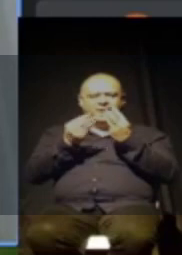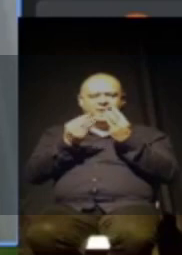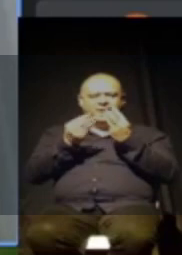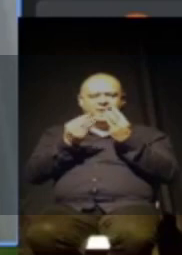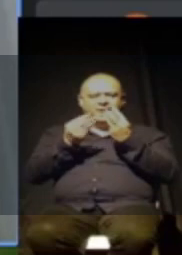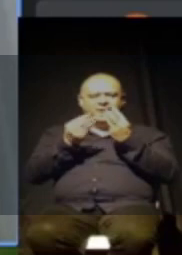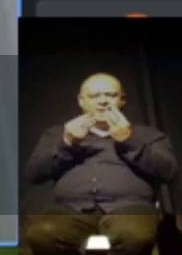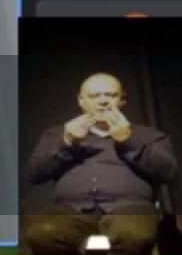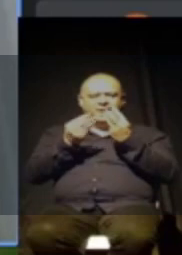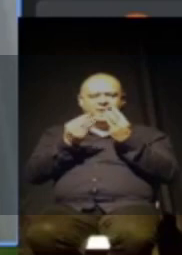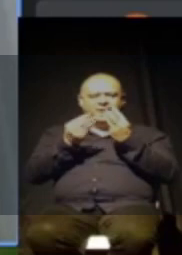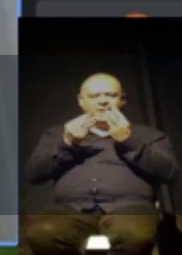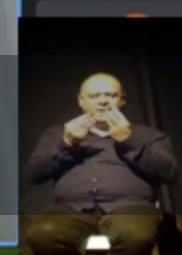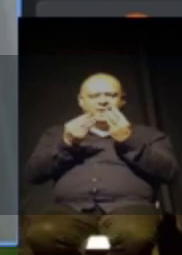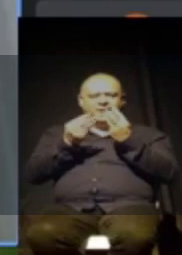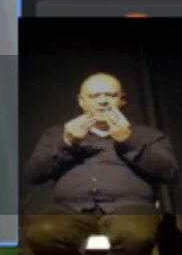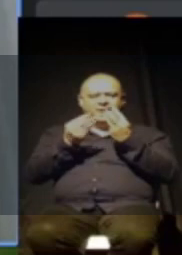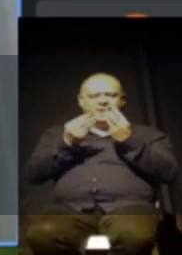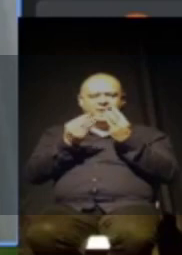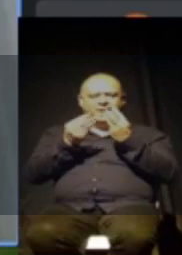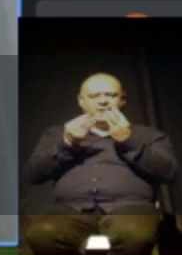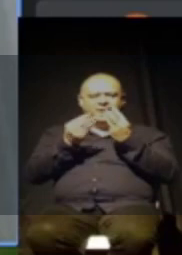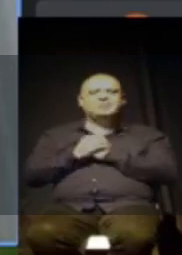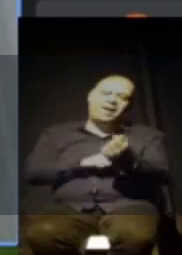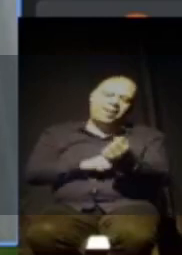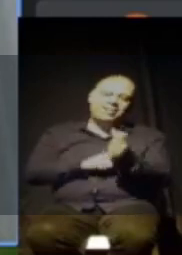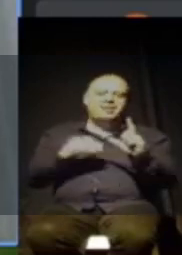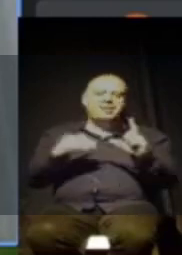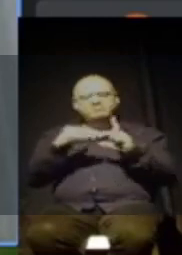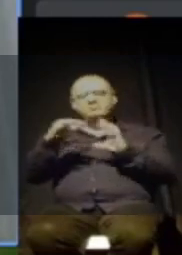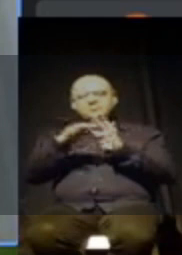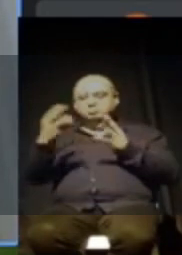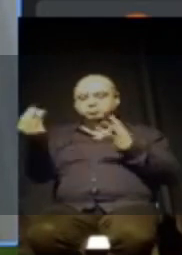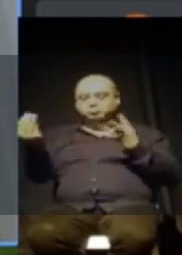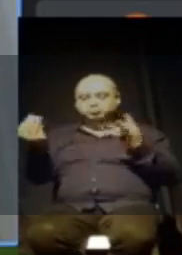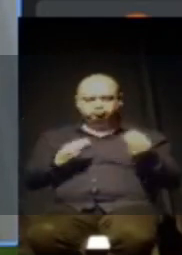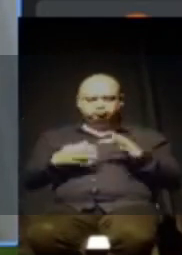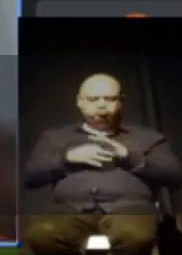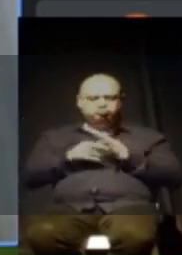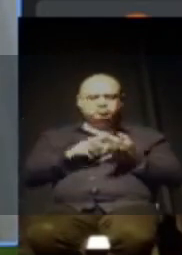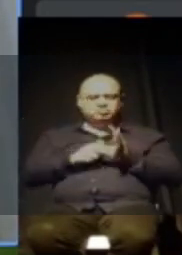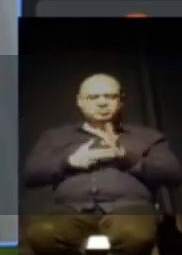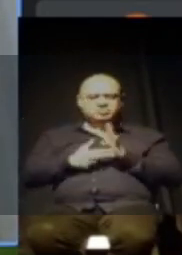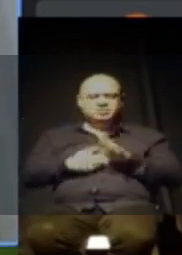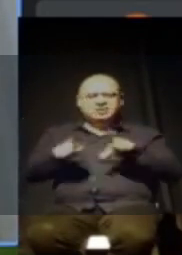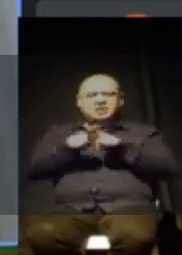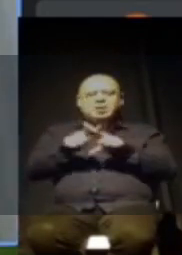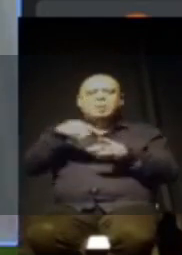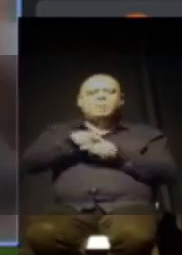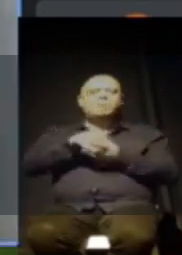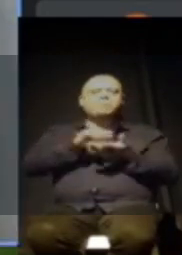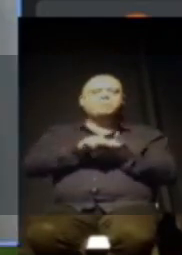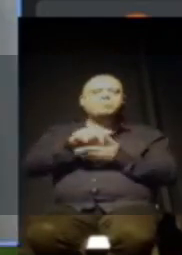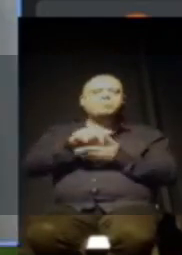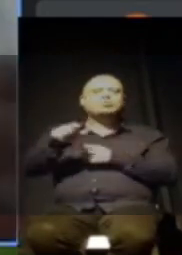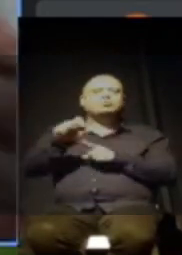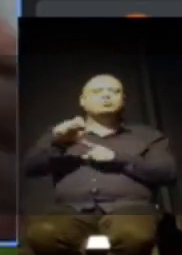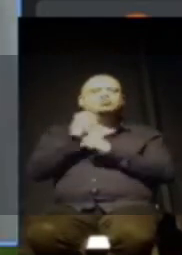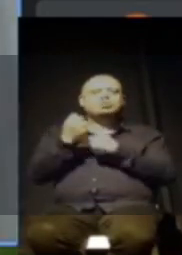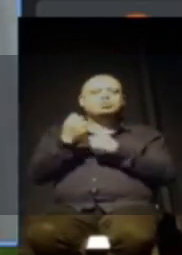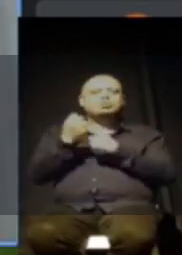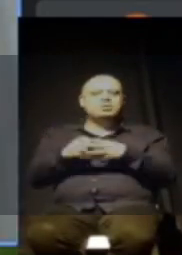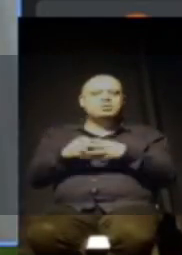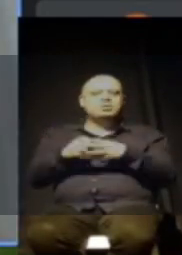En este marco, la invención de la raza, también el sexo y la clase, entre otras categorías, no solo fragmentarían